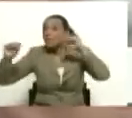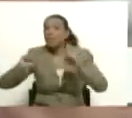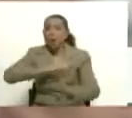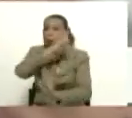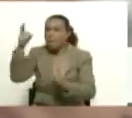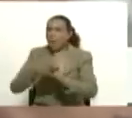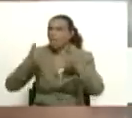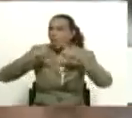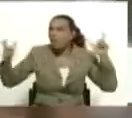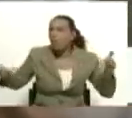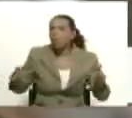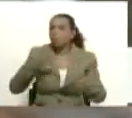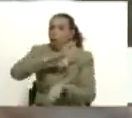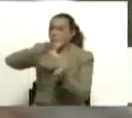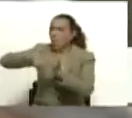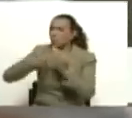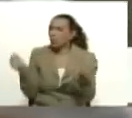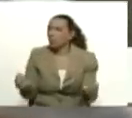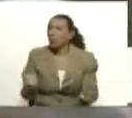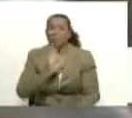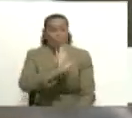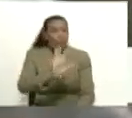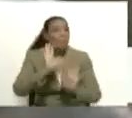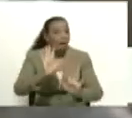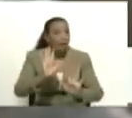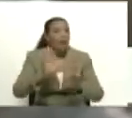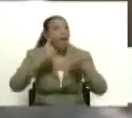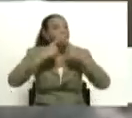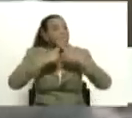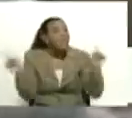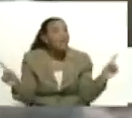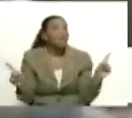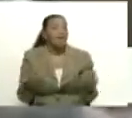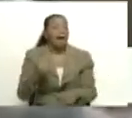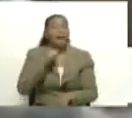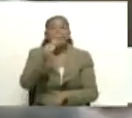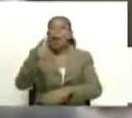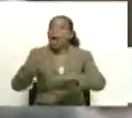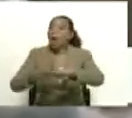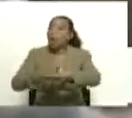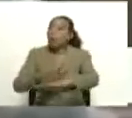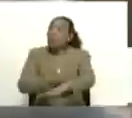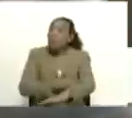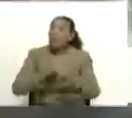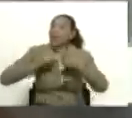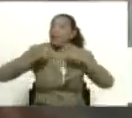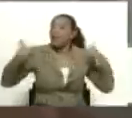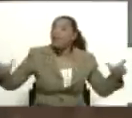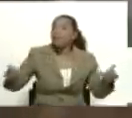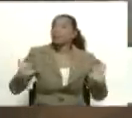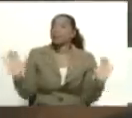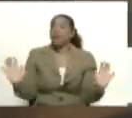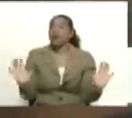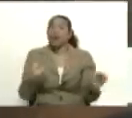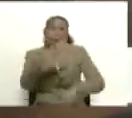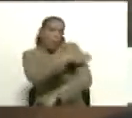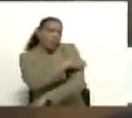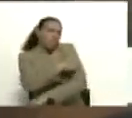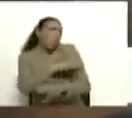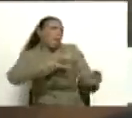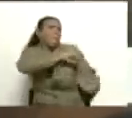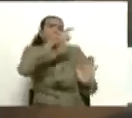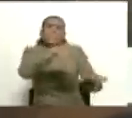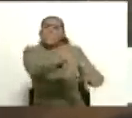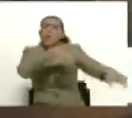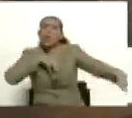empecemos a definir y a llamar las cosas por su nombre, porque hay la mala costumbre de generalizar con esta oposición